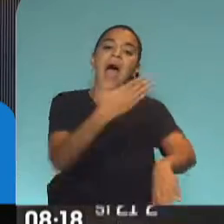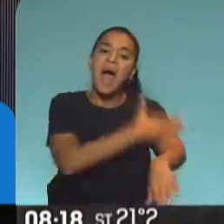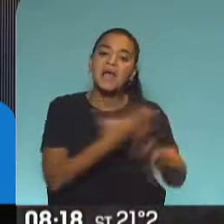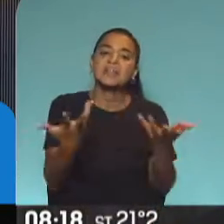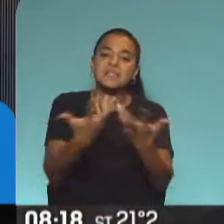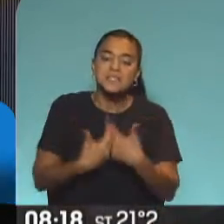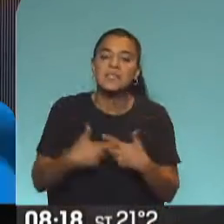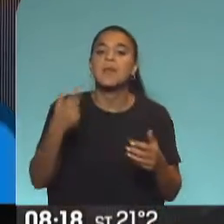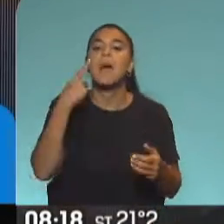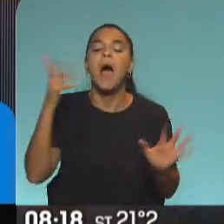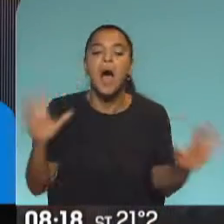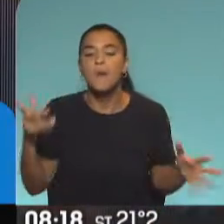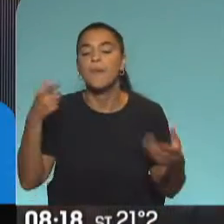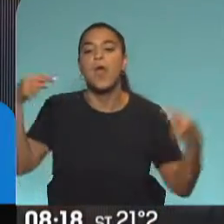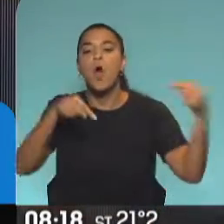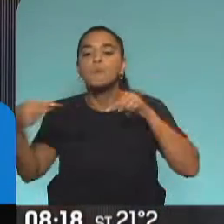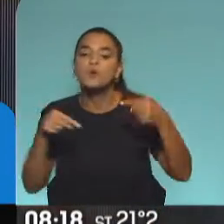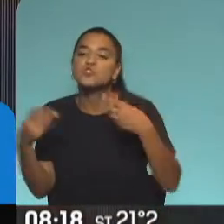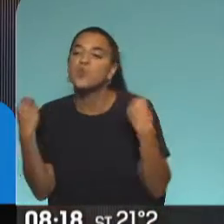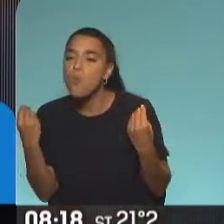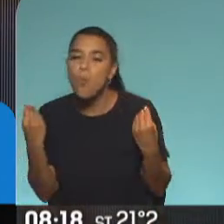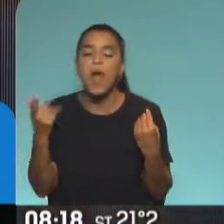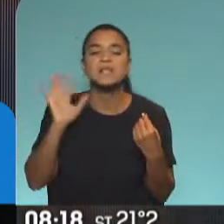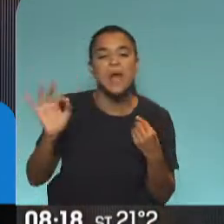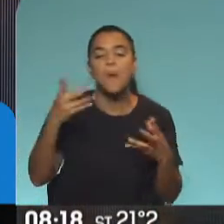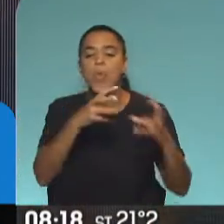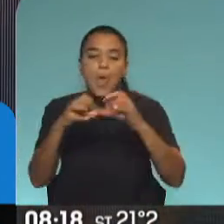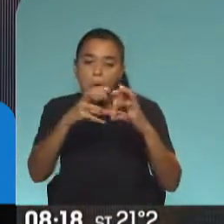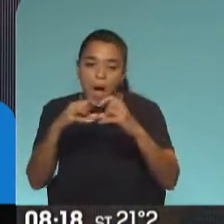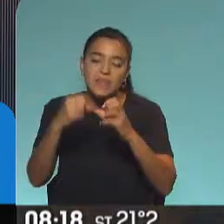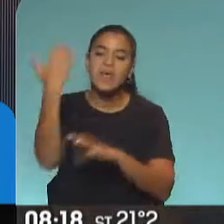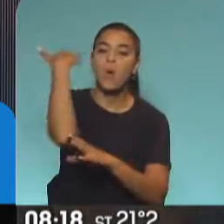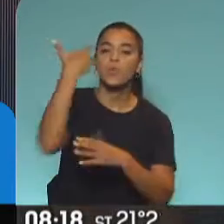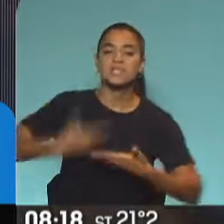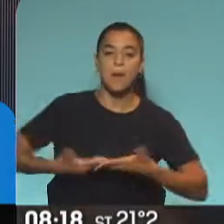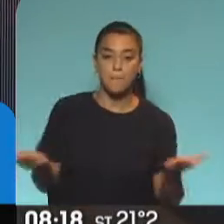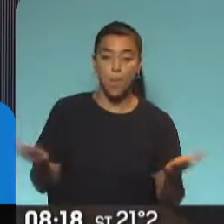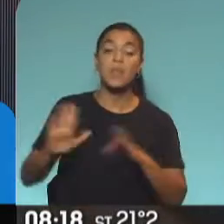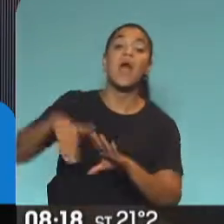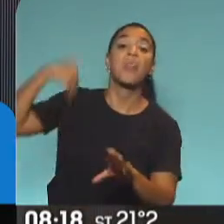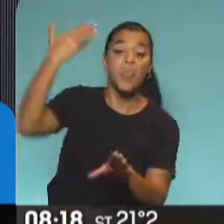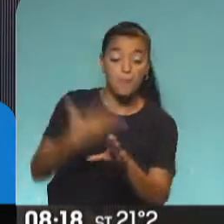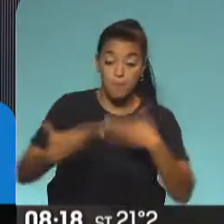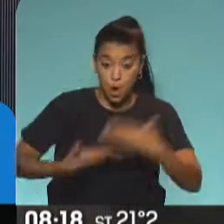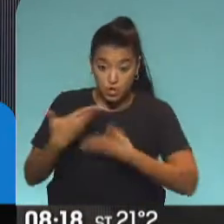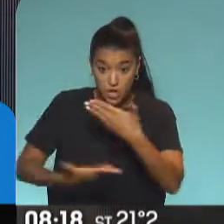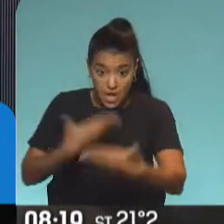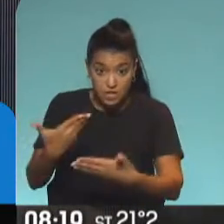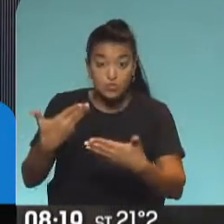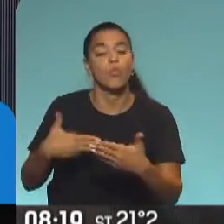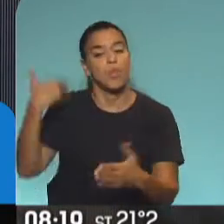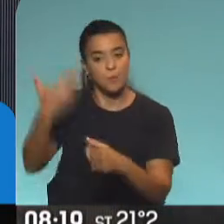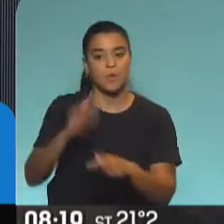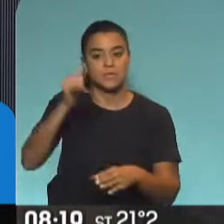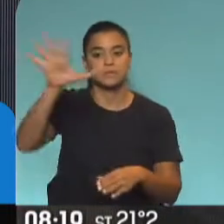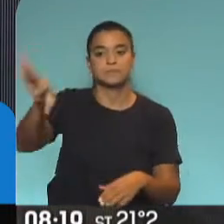sistema de objeciones, de oposiciones, una suerte de debate en la audiencia pública y luego de todo ese proceso se produce